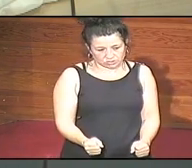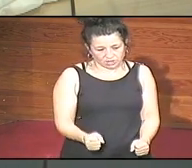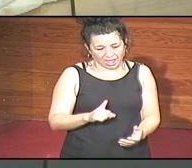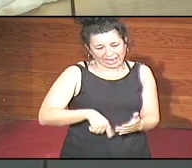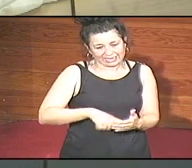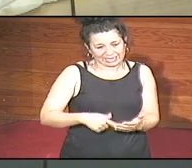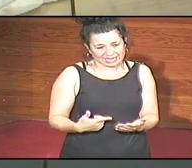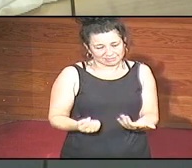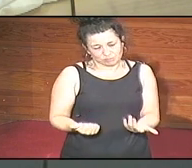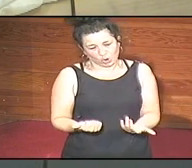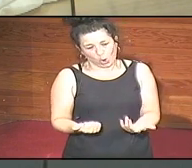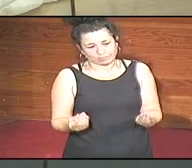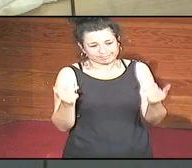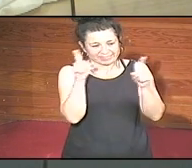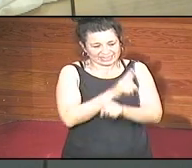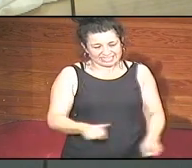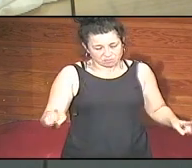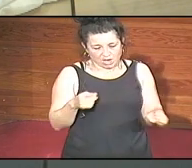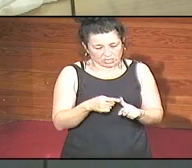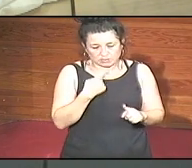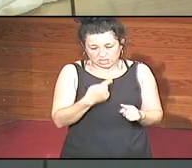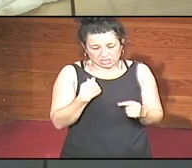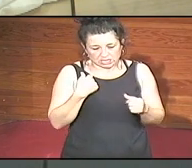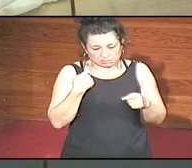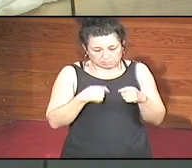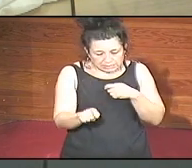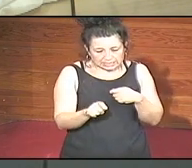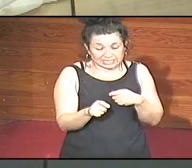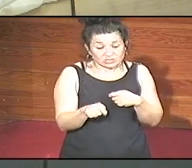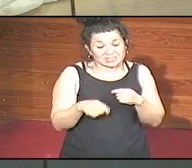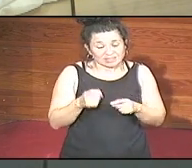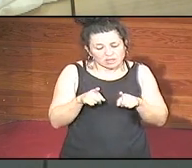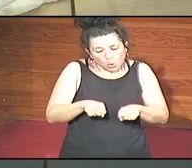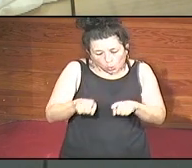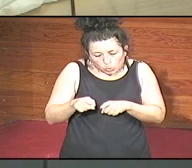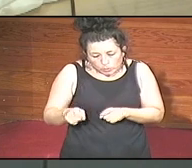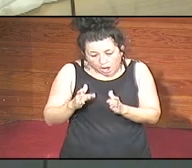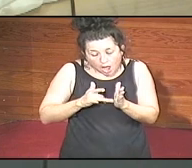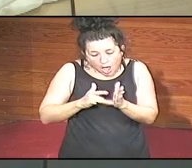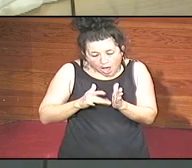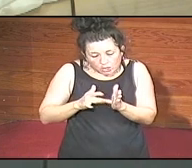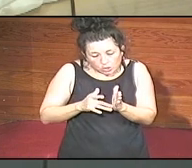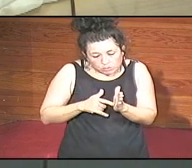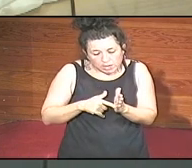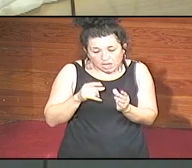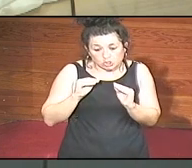prácticamente vendido y lo que hacían los chinos es cultivar arroz para exportarlo para su propio consumo